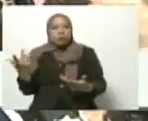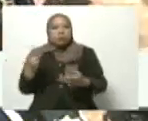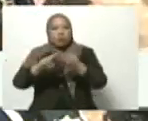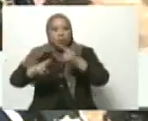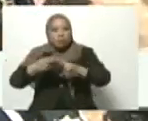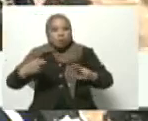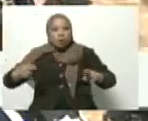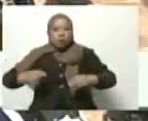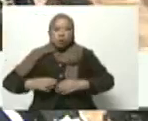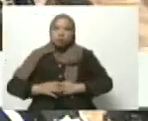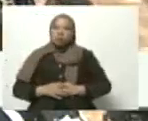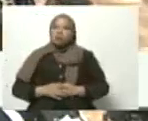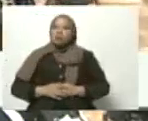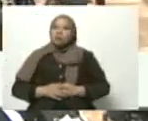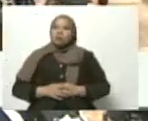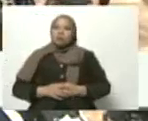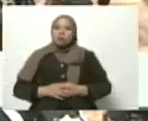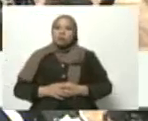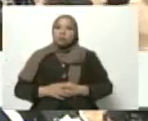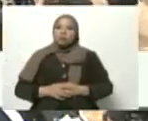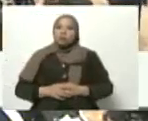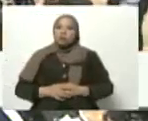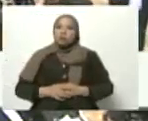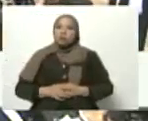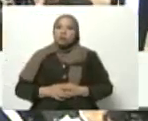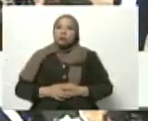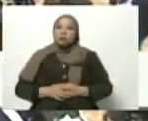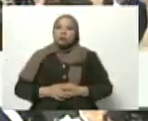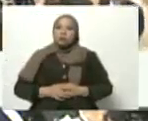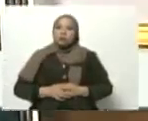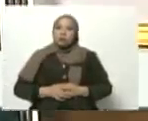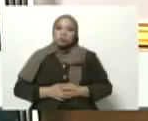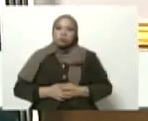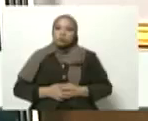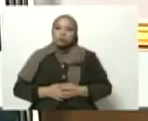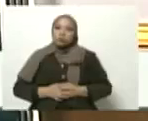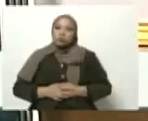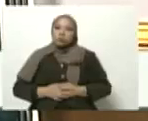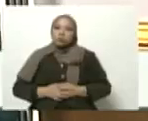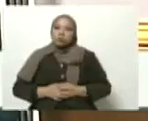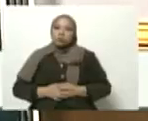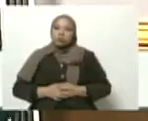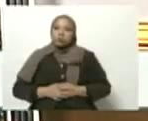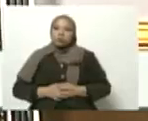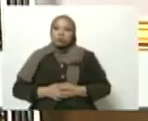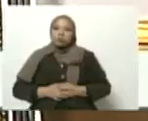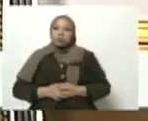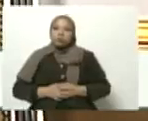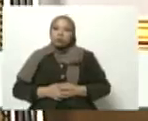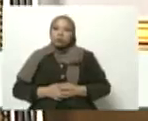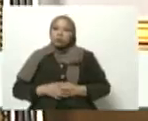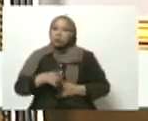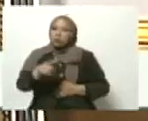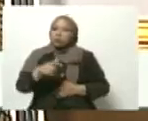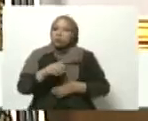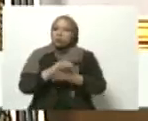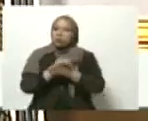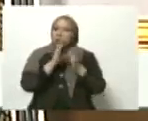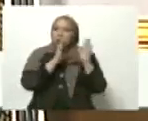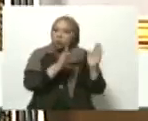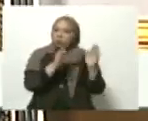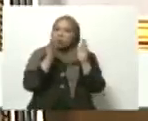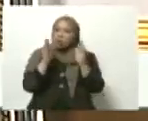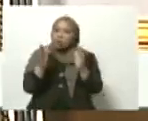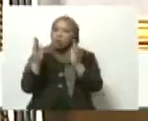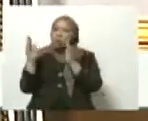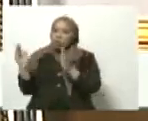Yo le sugiero, en aras del orden que nos establecimos en esta dinámica de trabajo, el